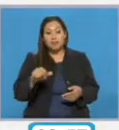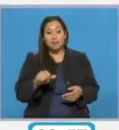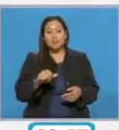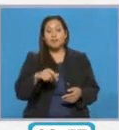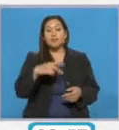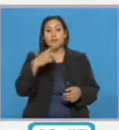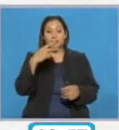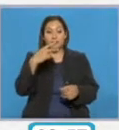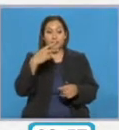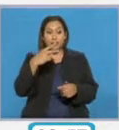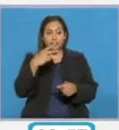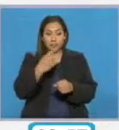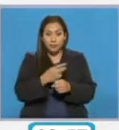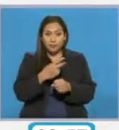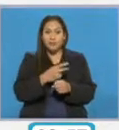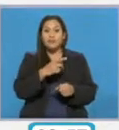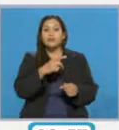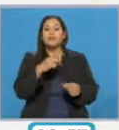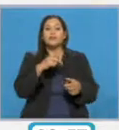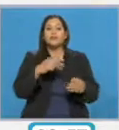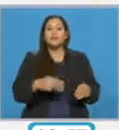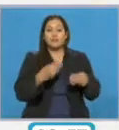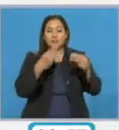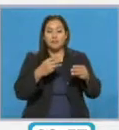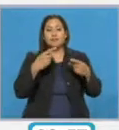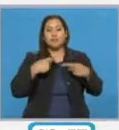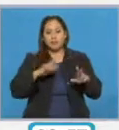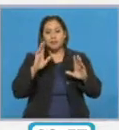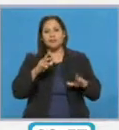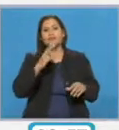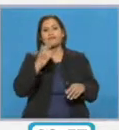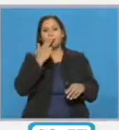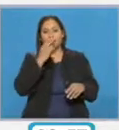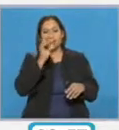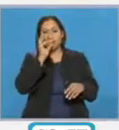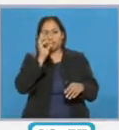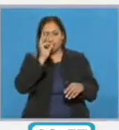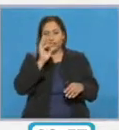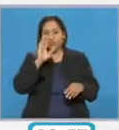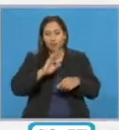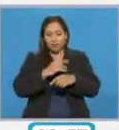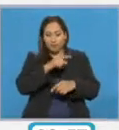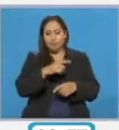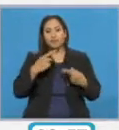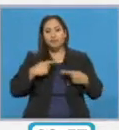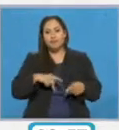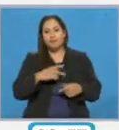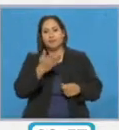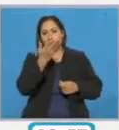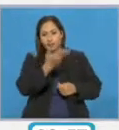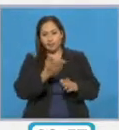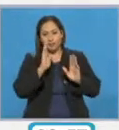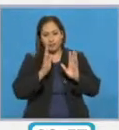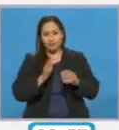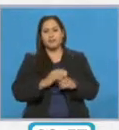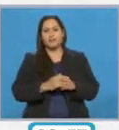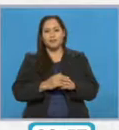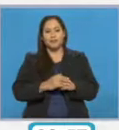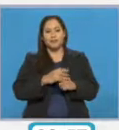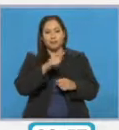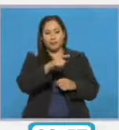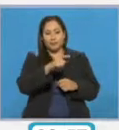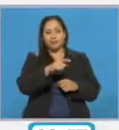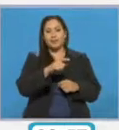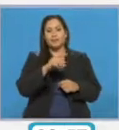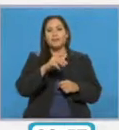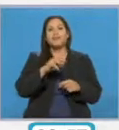otra vez su marketing, entonces ya la gente ya tenía su tabaco porque había sido solicitado, ¿no? A mí me parece uno de los principios